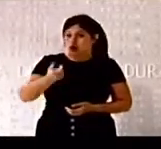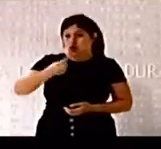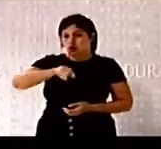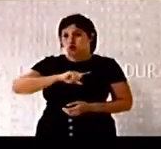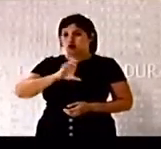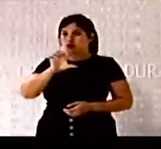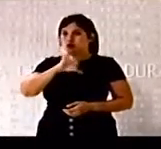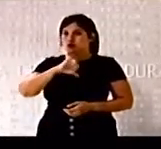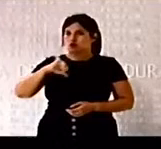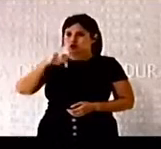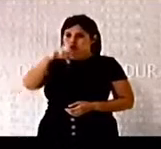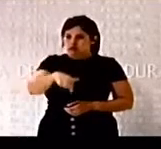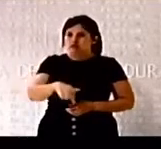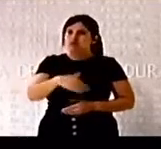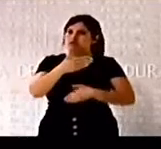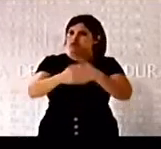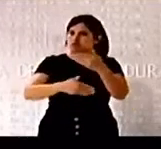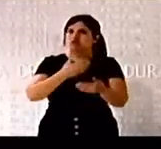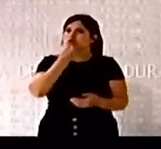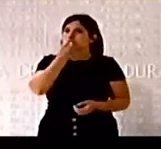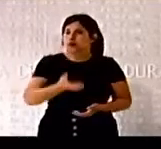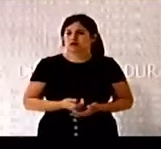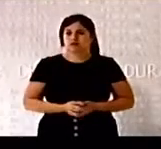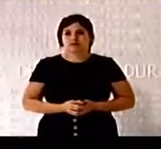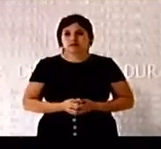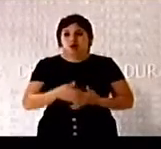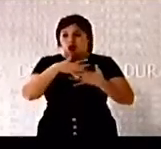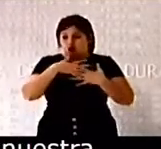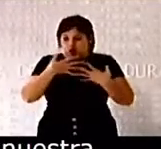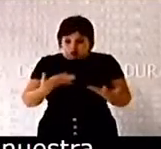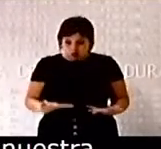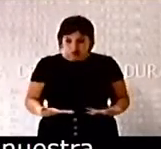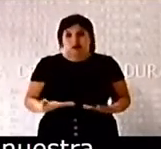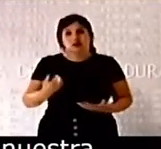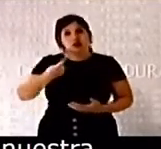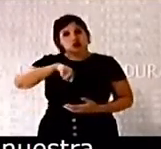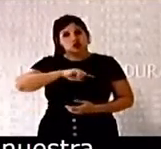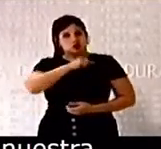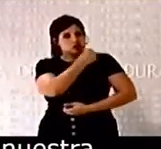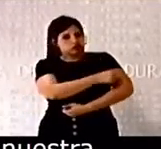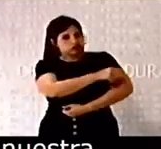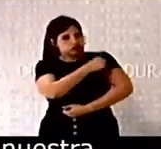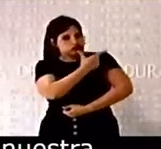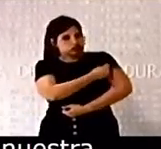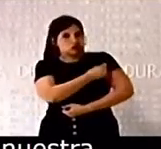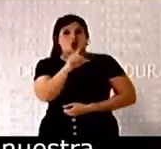autónoma. El hecho de que a día de hoy hayamos sido capaces de administrar